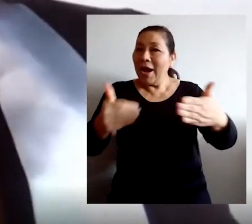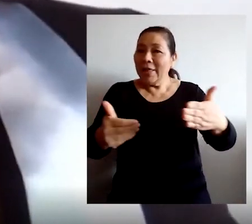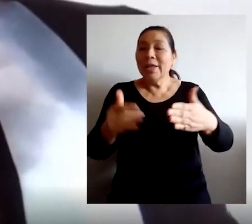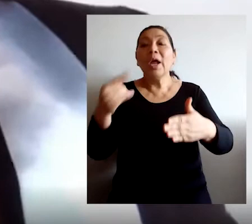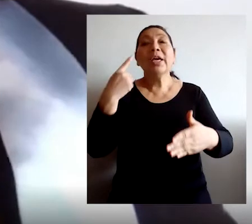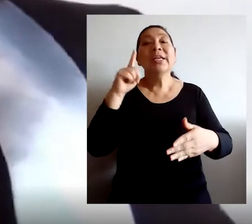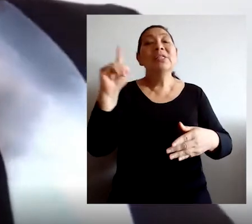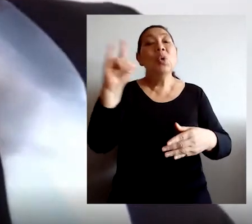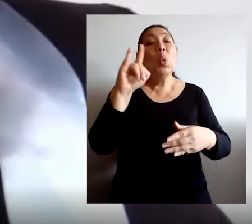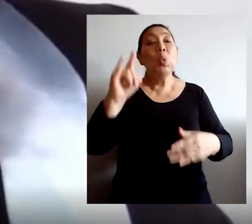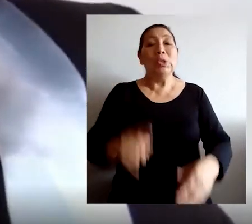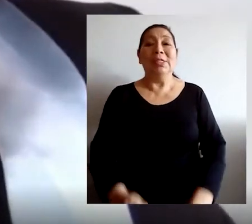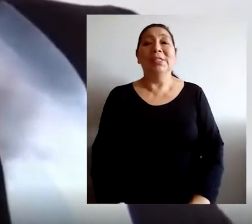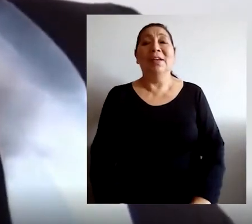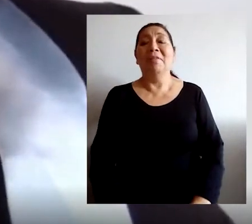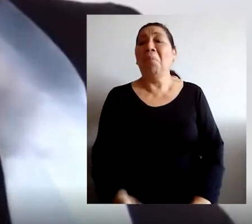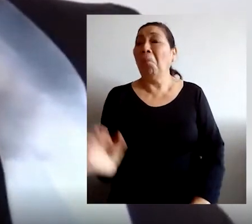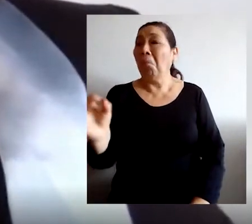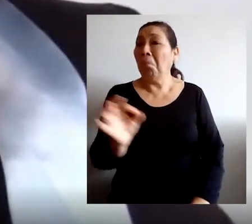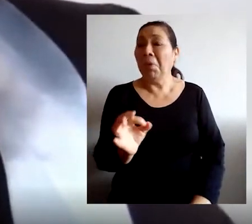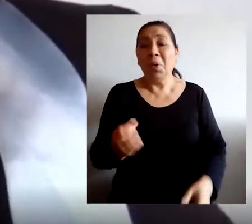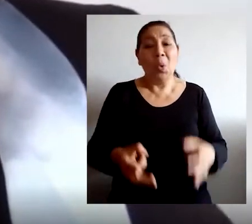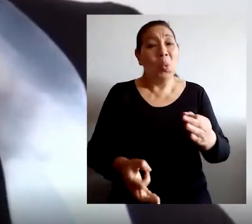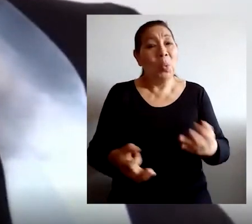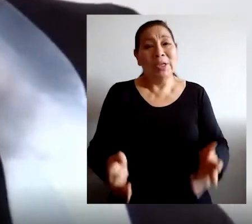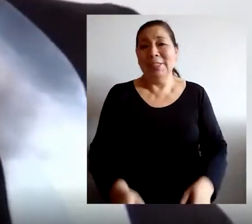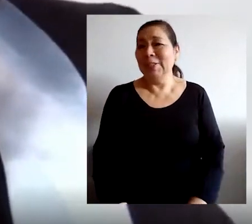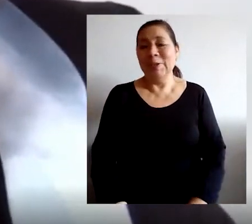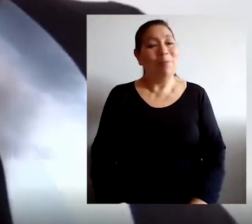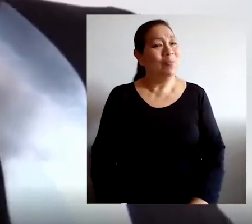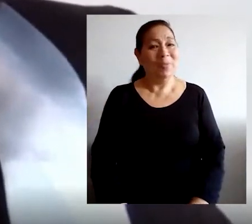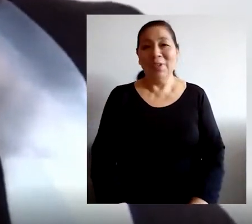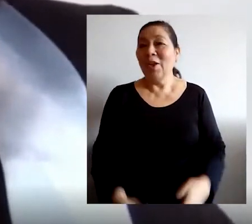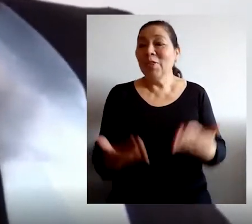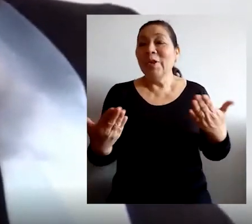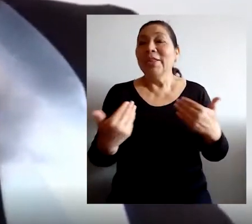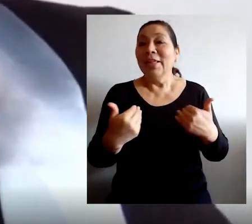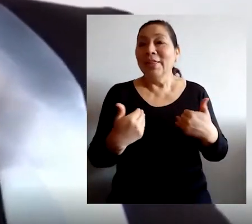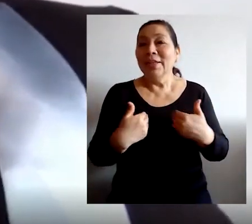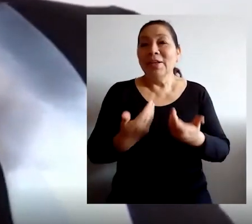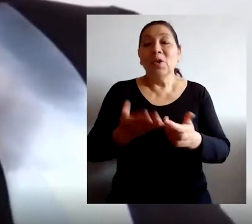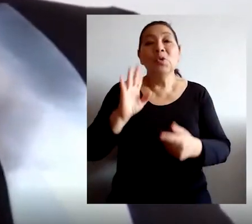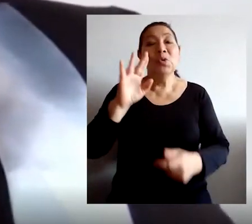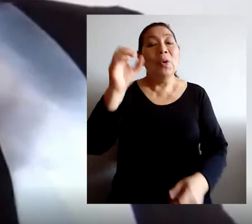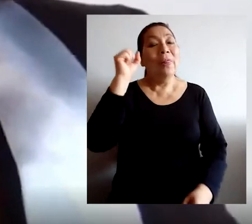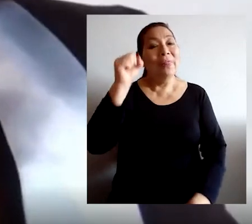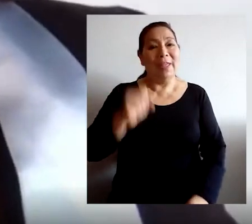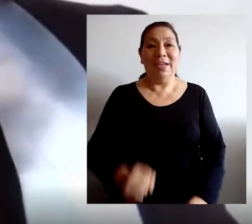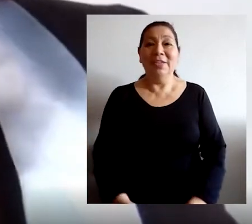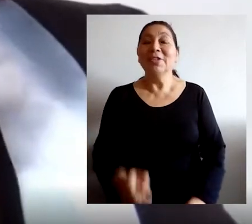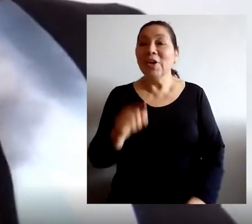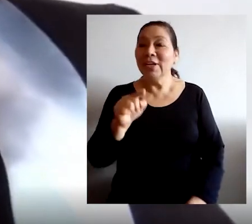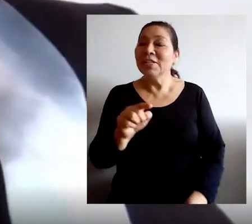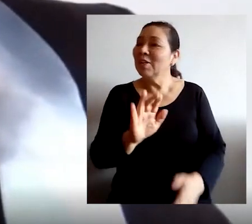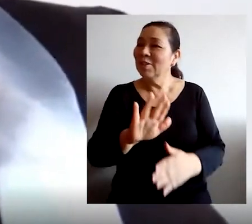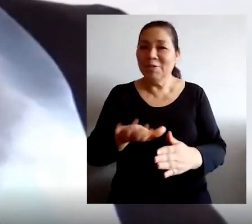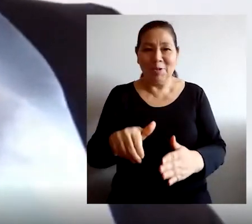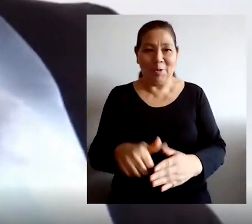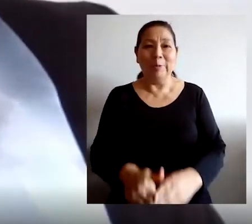fue usada y una ejecución de sentencia donde tenía que restituirse sus derechos. Eso es